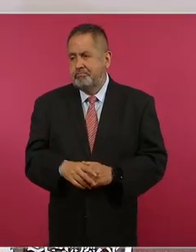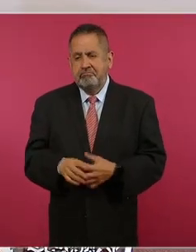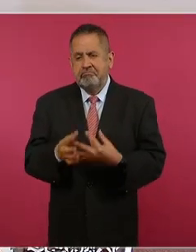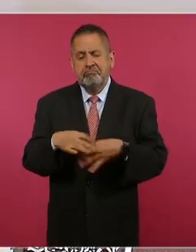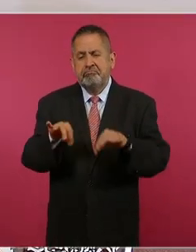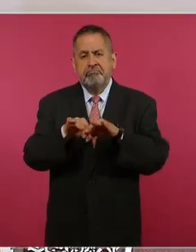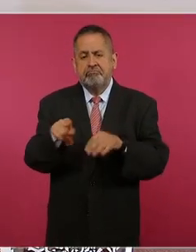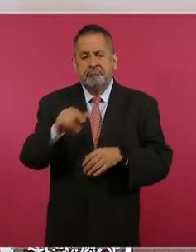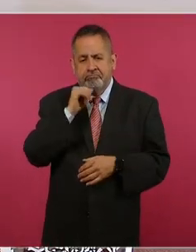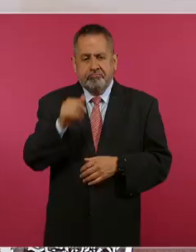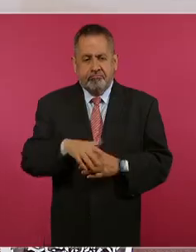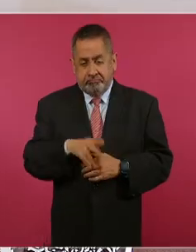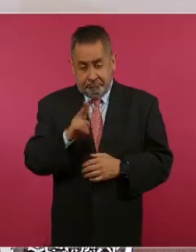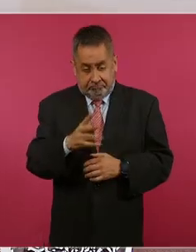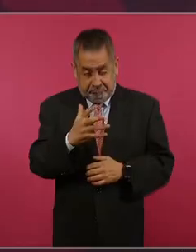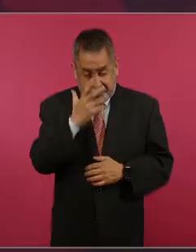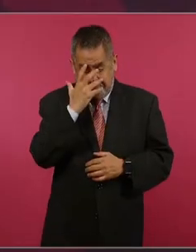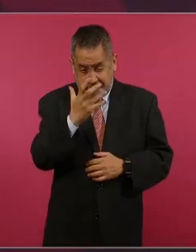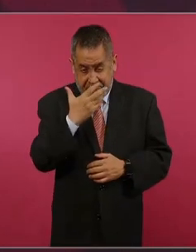trascendente porque no es serio.